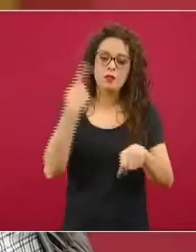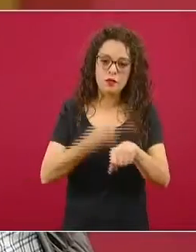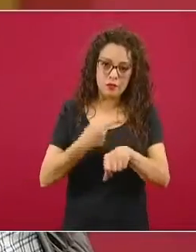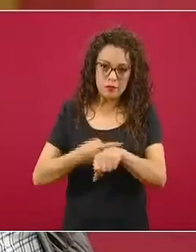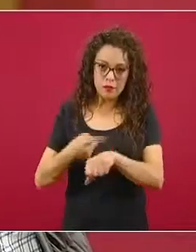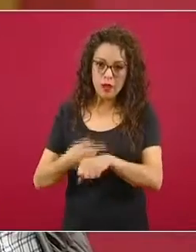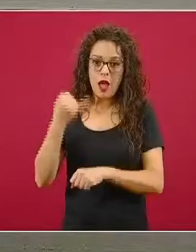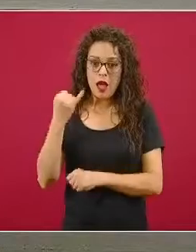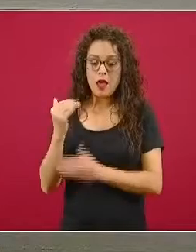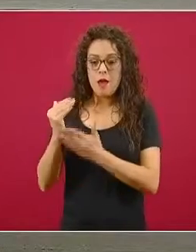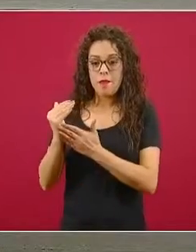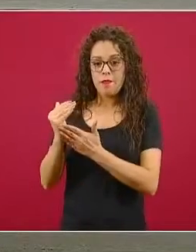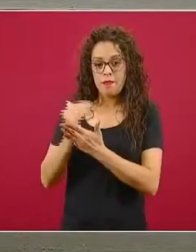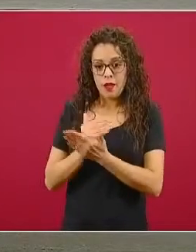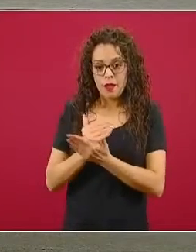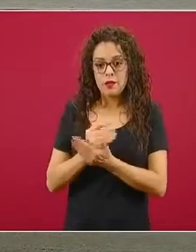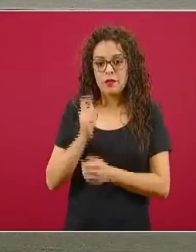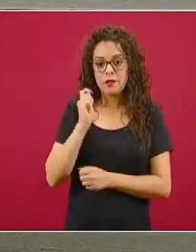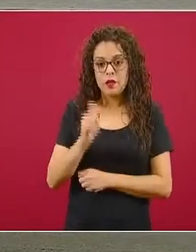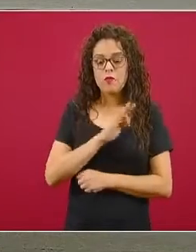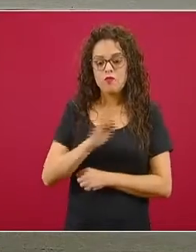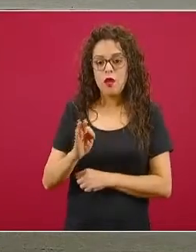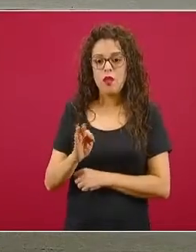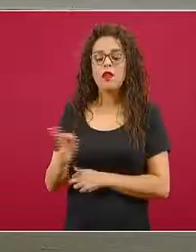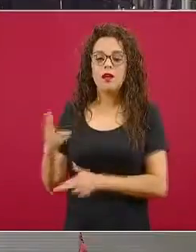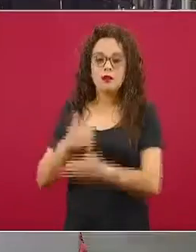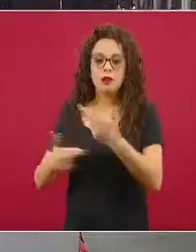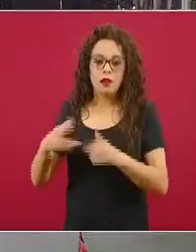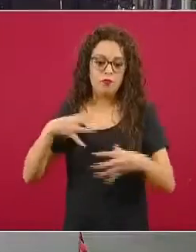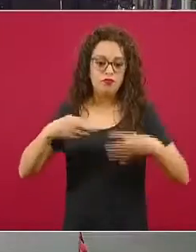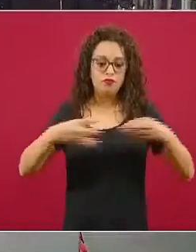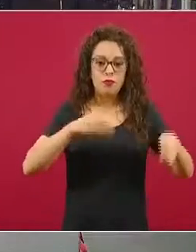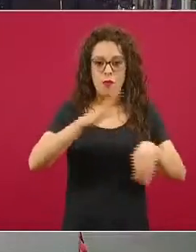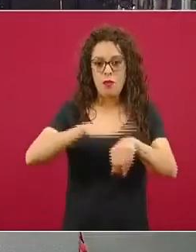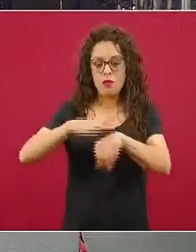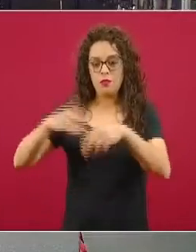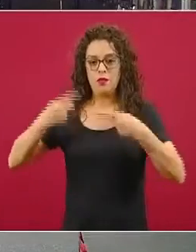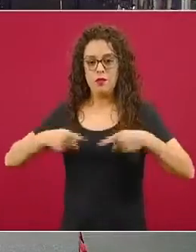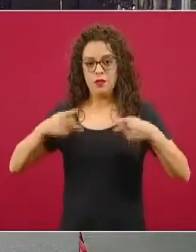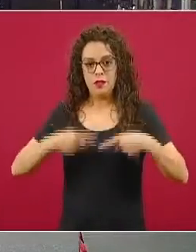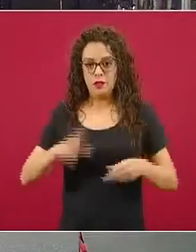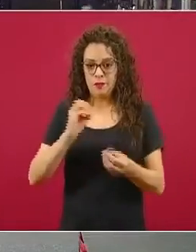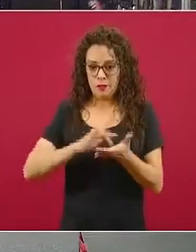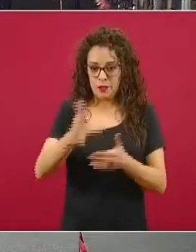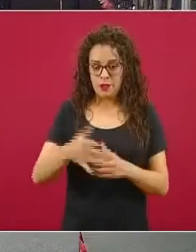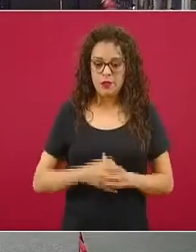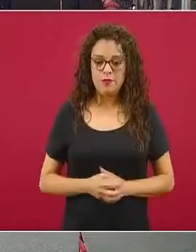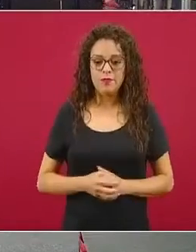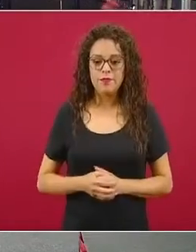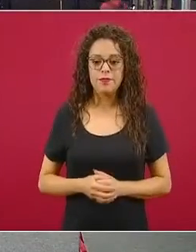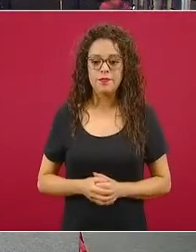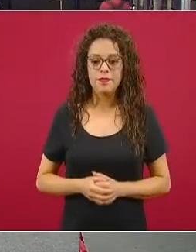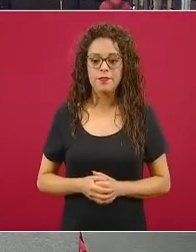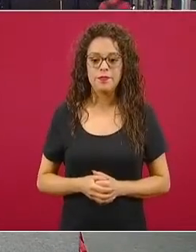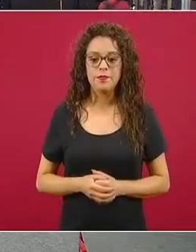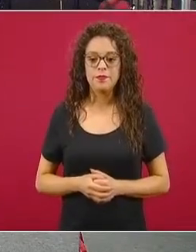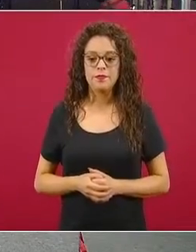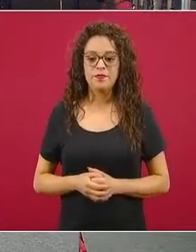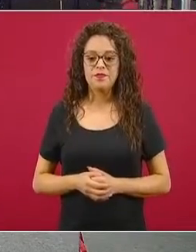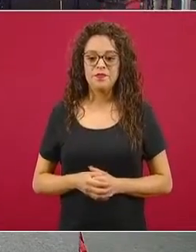menos posibilidad de que en su momento ocurran este tipo de brotes. Muchas gracias. Tenemos aquí y luego allá y luego